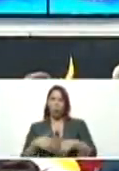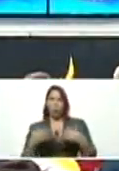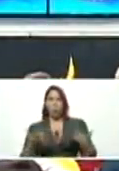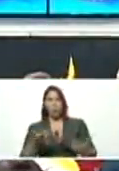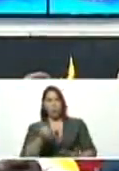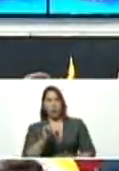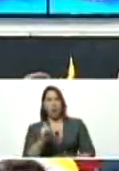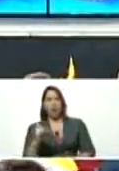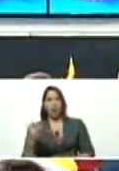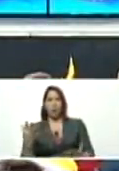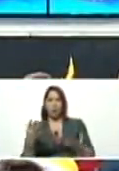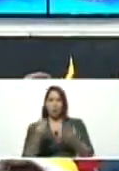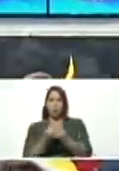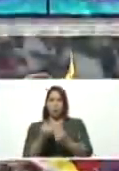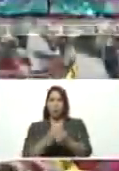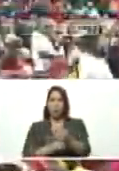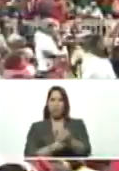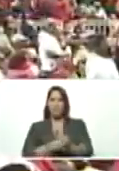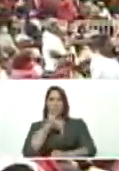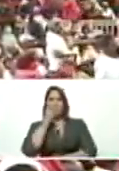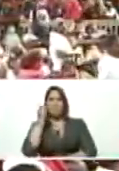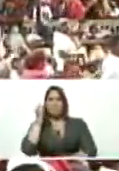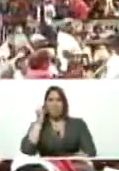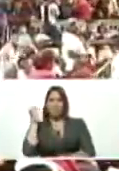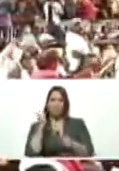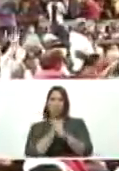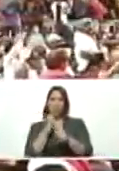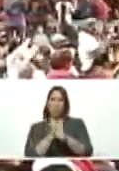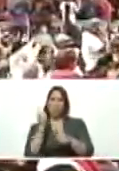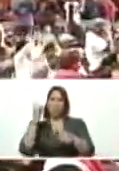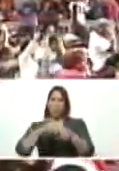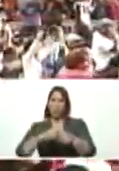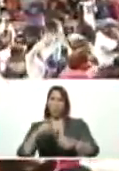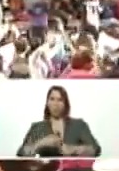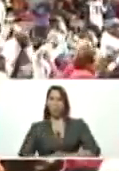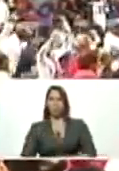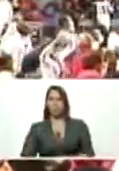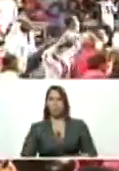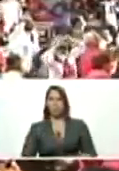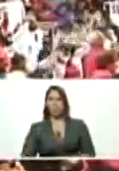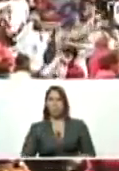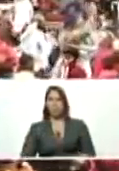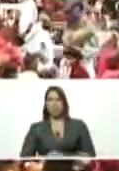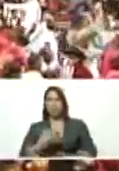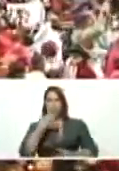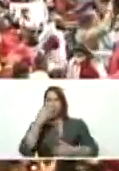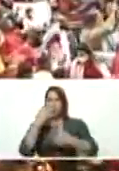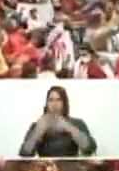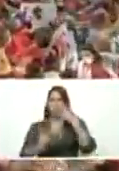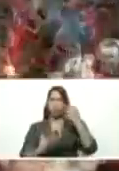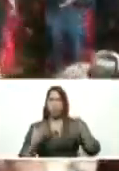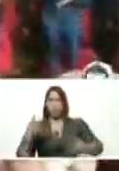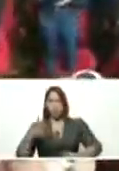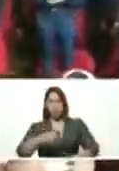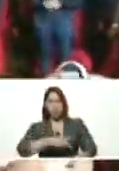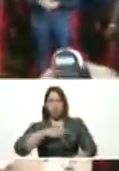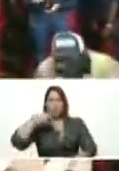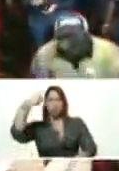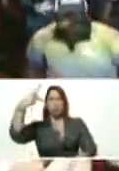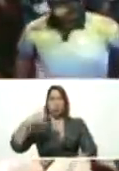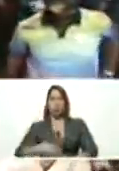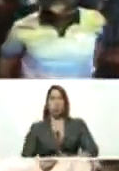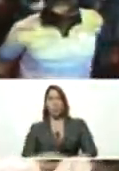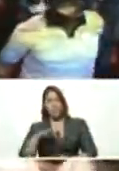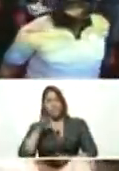con mis hermanos y hermanas de la clase obrera en esta exposición de pasión patria